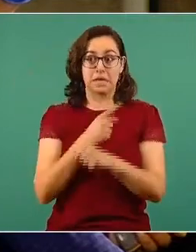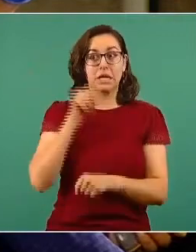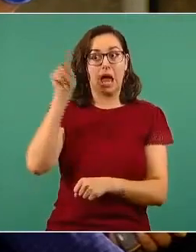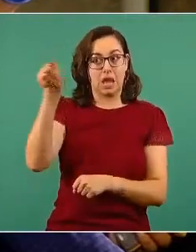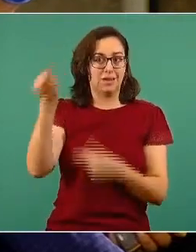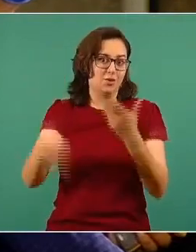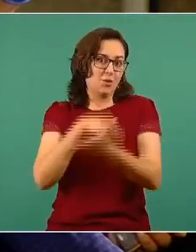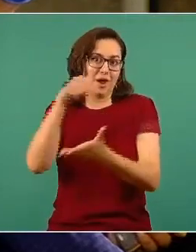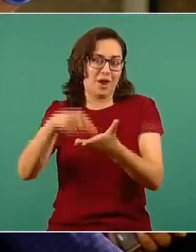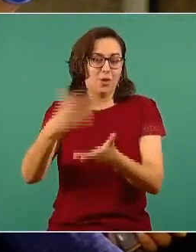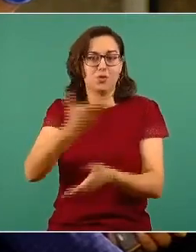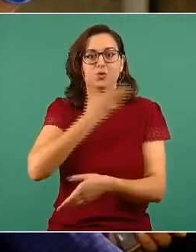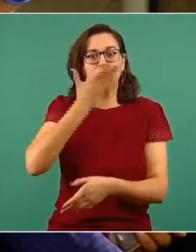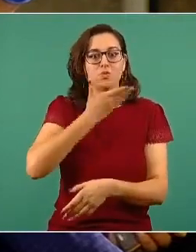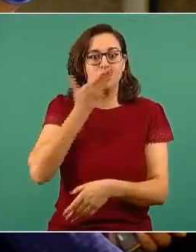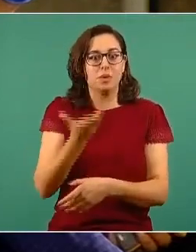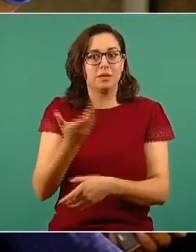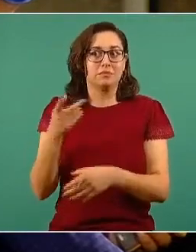situación y